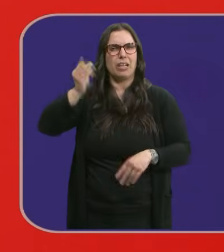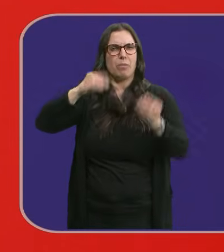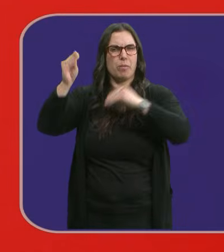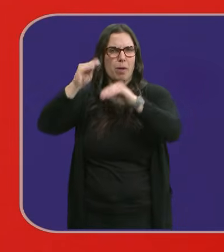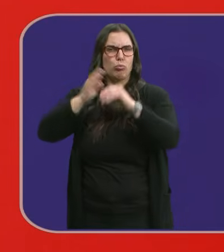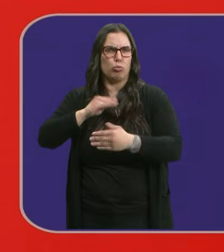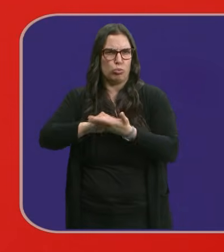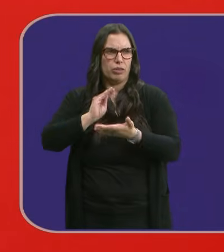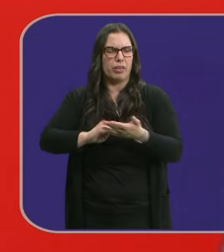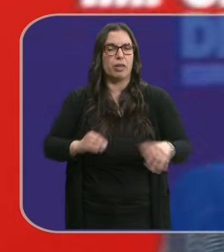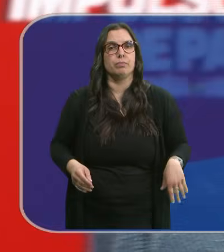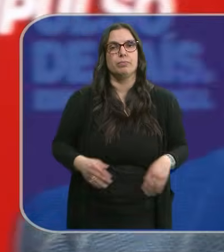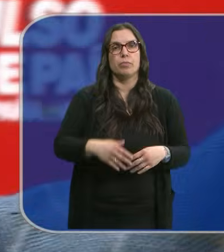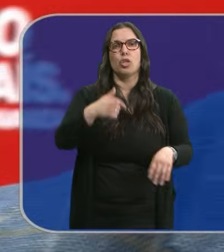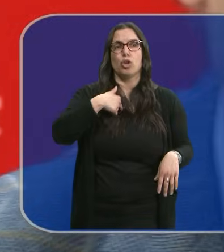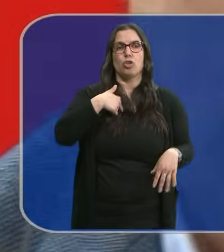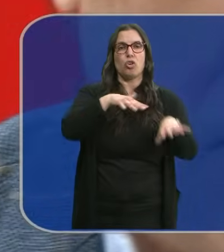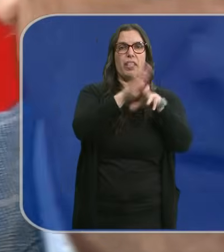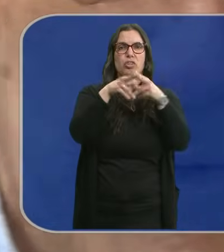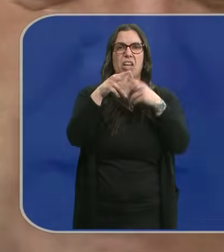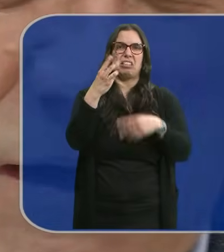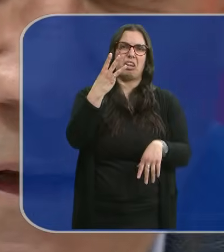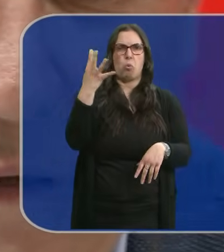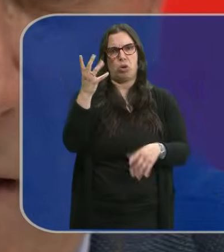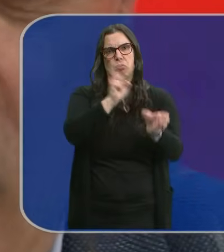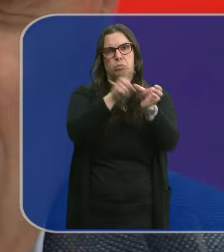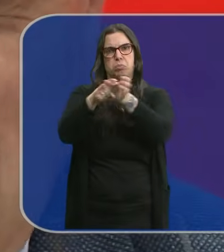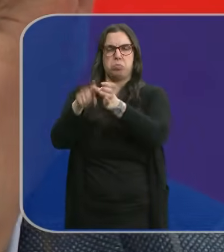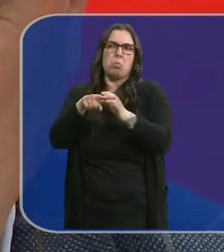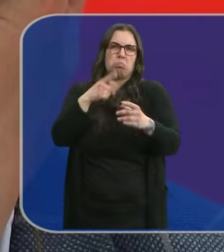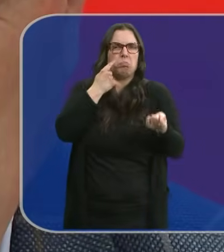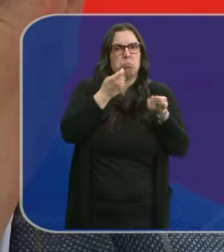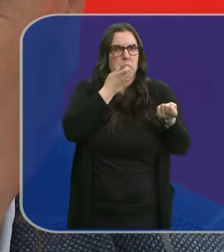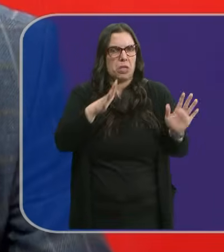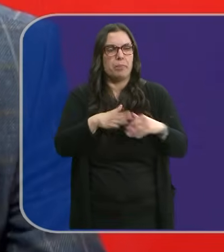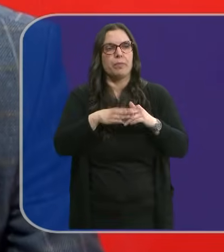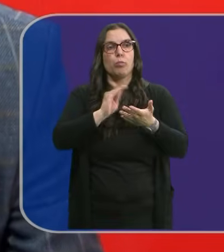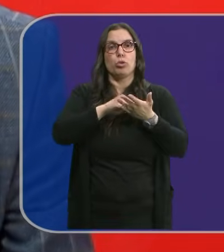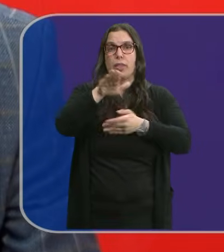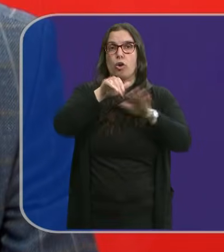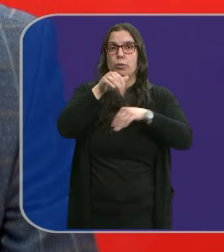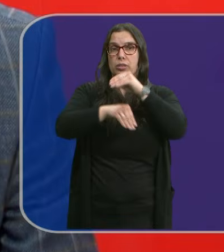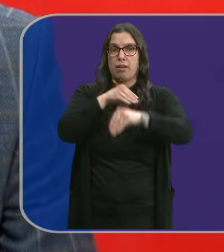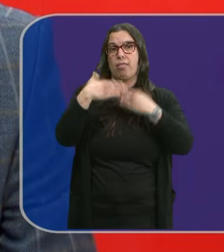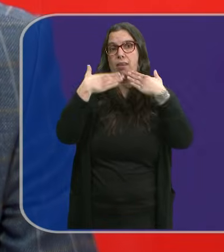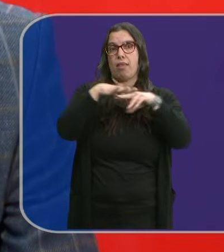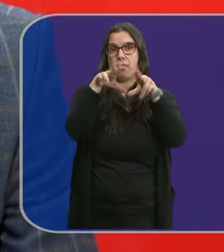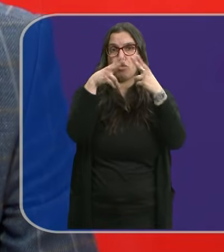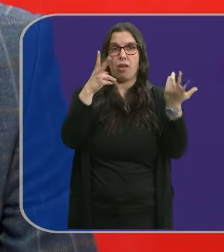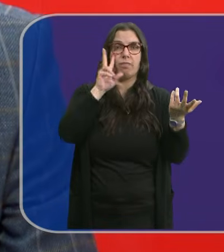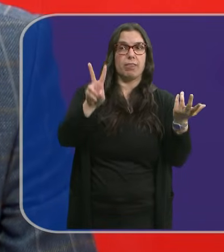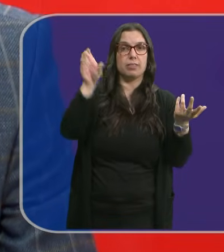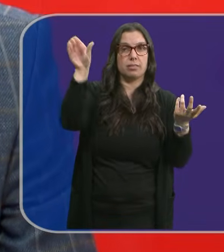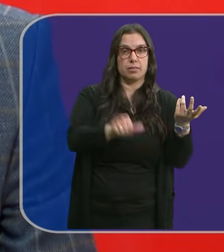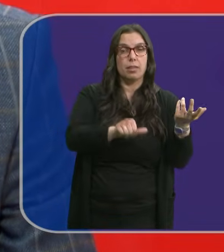veces vemos. Yo estoy en 3 o 4 redes sociales y la verdad es que me manejo bien. Muchas de las convocatorias se hacen precisamente a través de las redes,